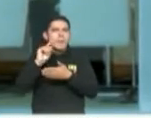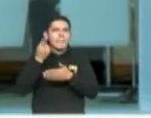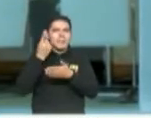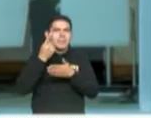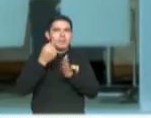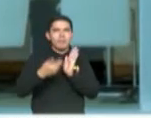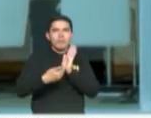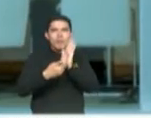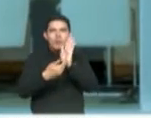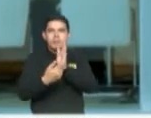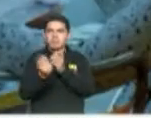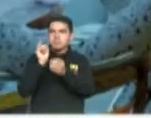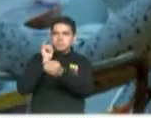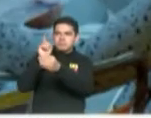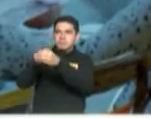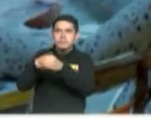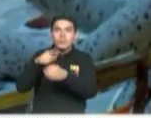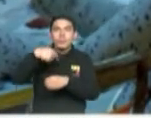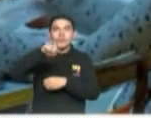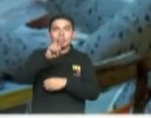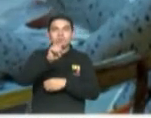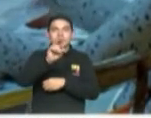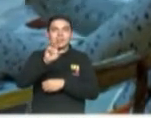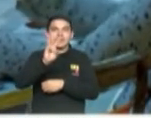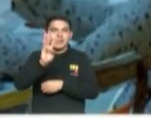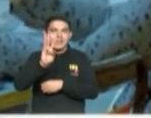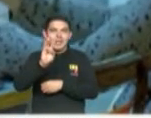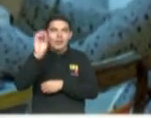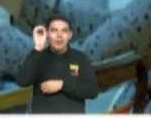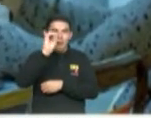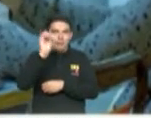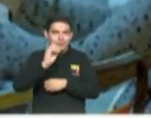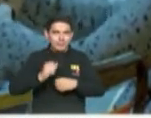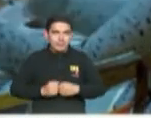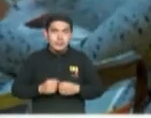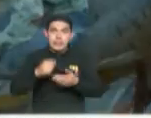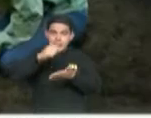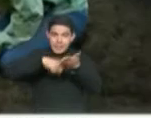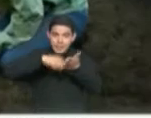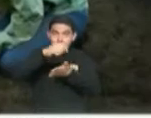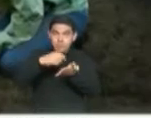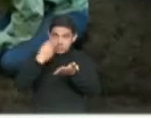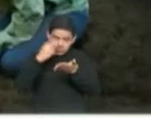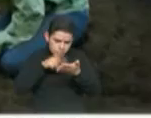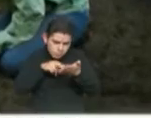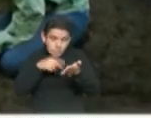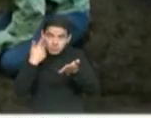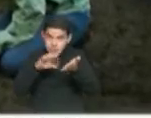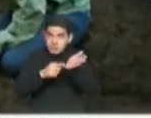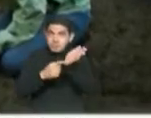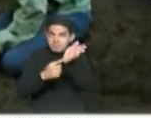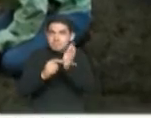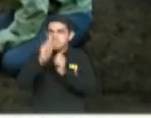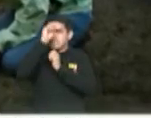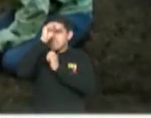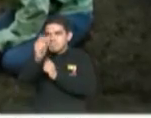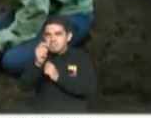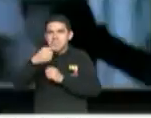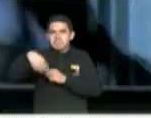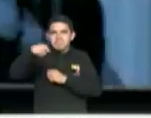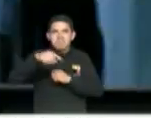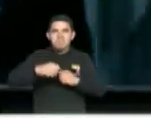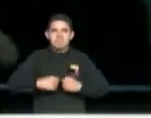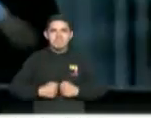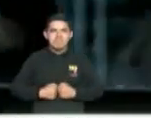de adhesión el próximo 26 de octubre una vez aprobada la rúbrica el 11 de noviembre se realizará la ceremonia de suscripción